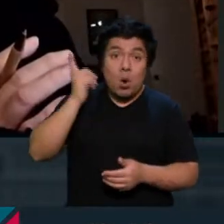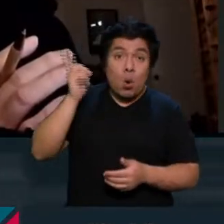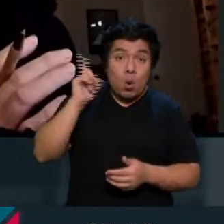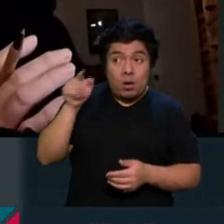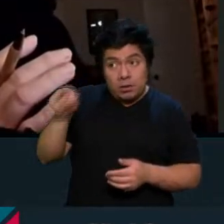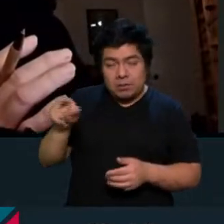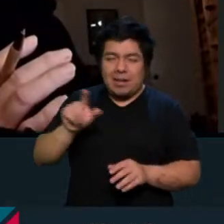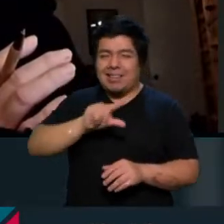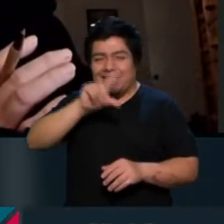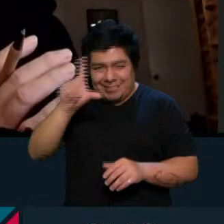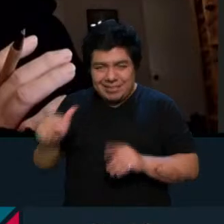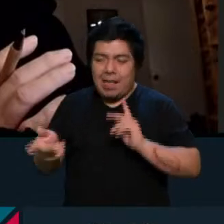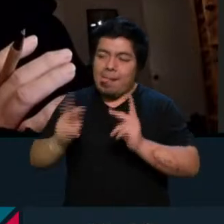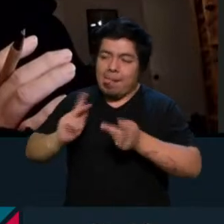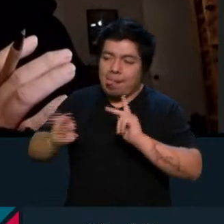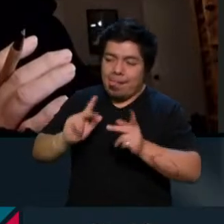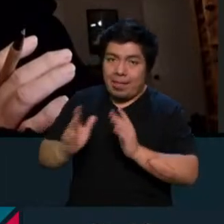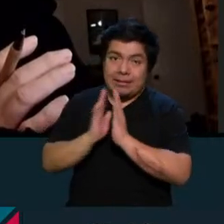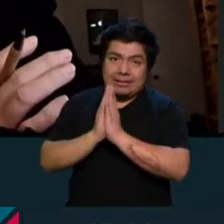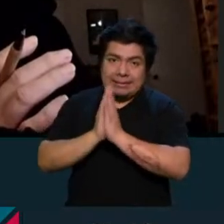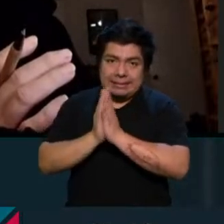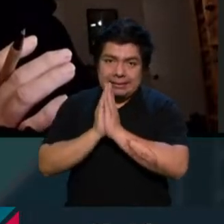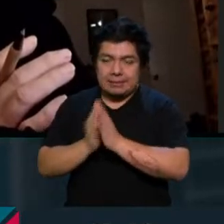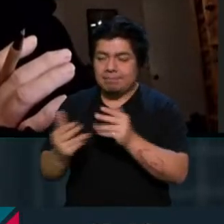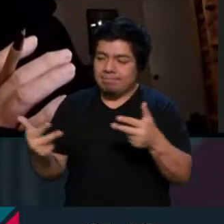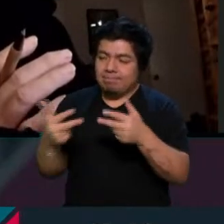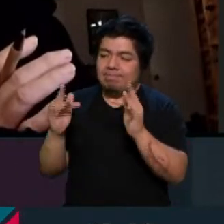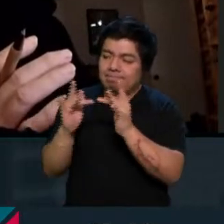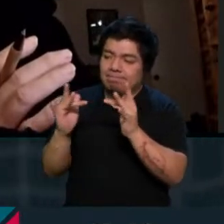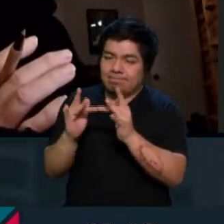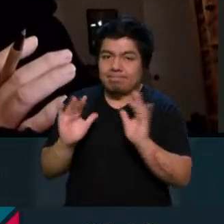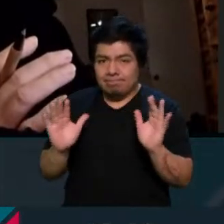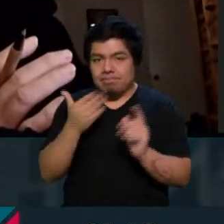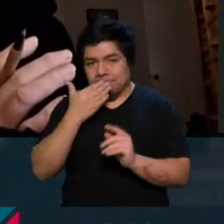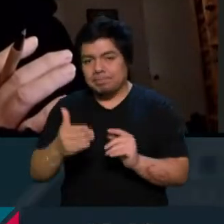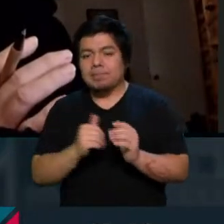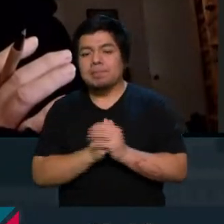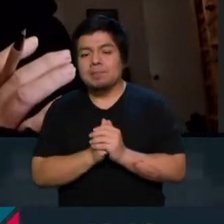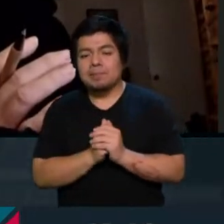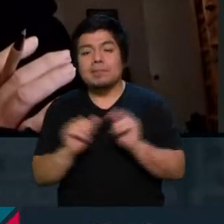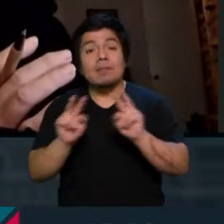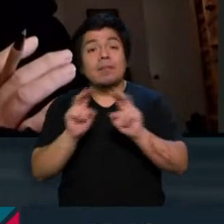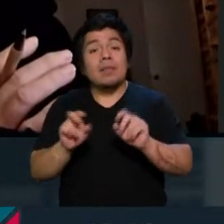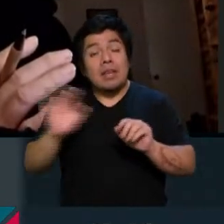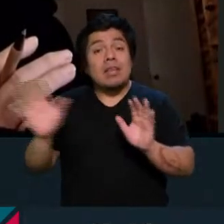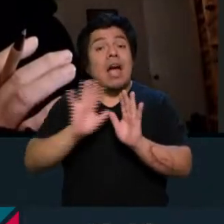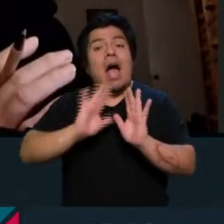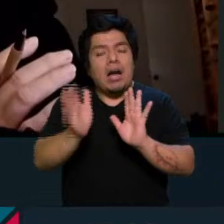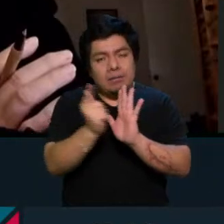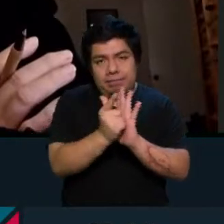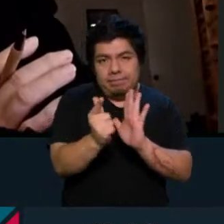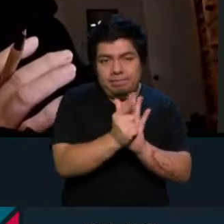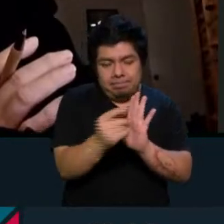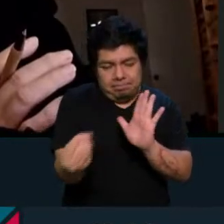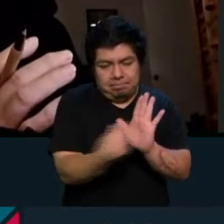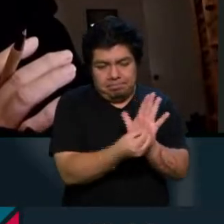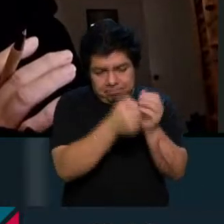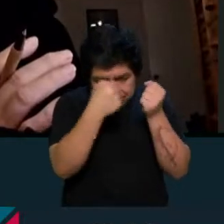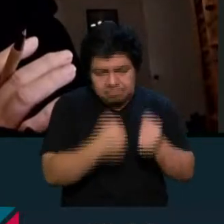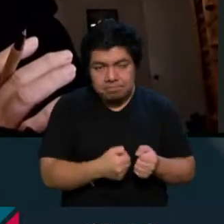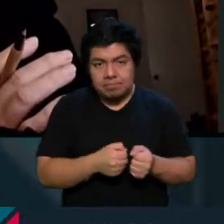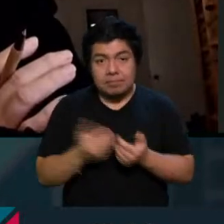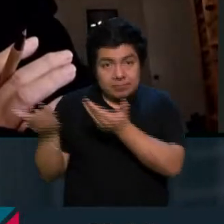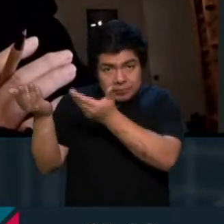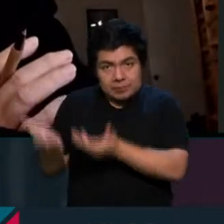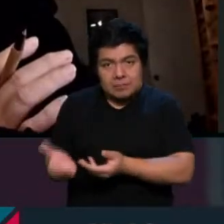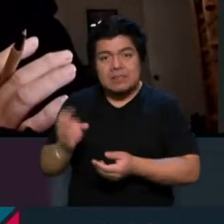usted tenga tiempo también para nosotros justamente para analizar más este tema cuando ya la legislación se esté llevando a cabo.